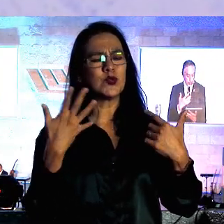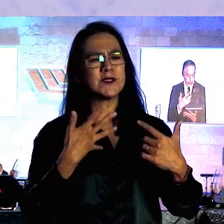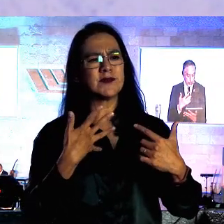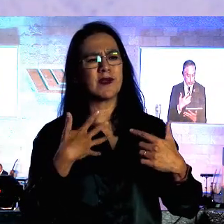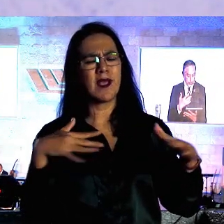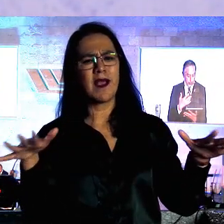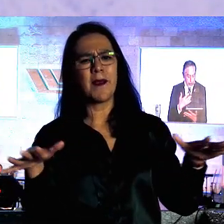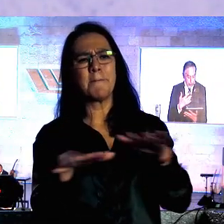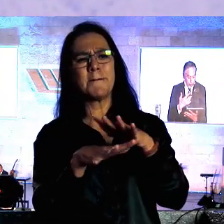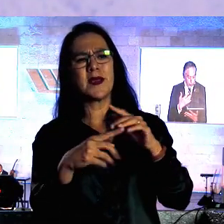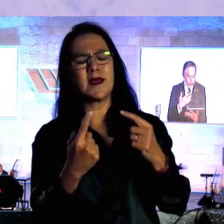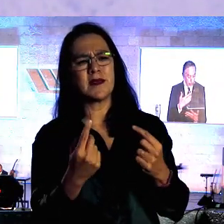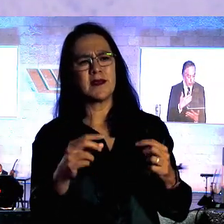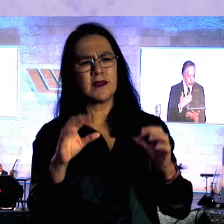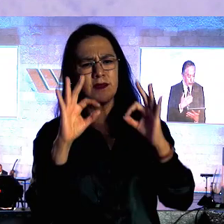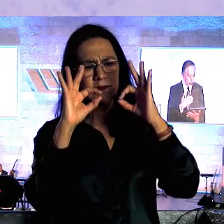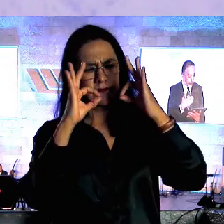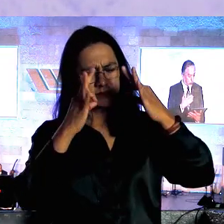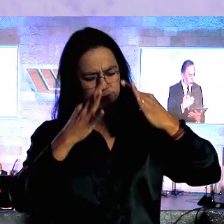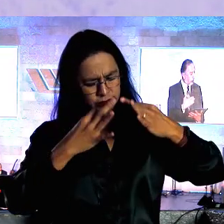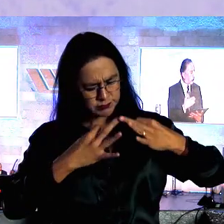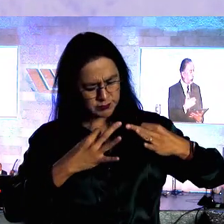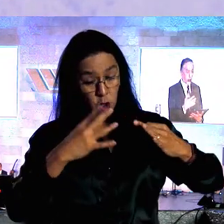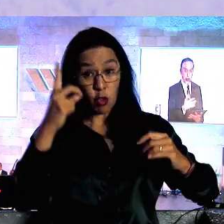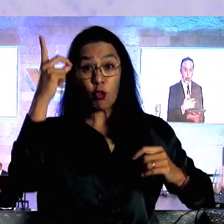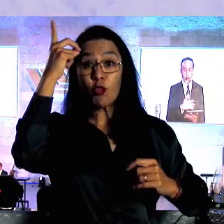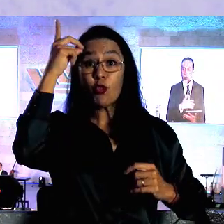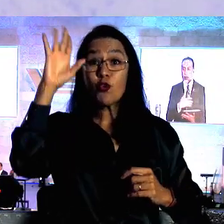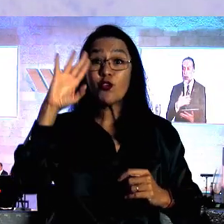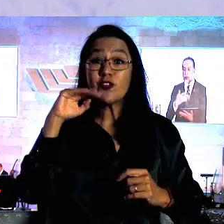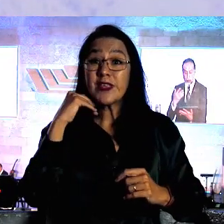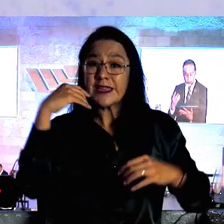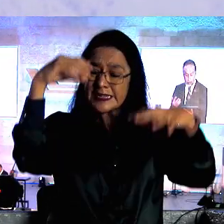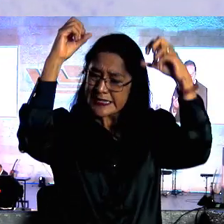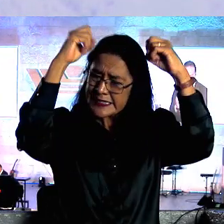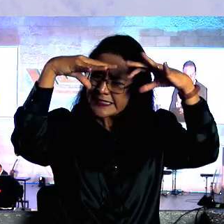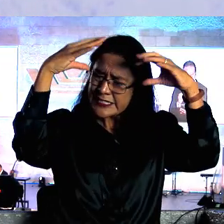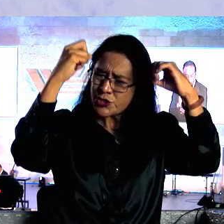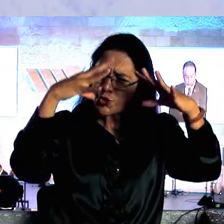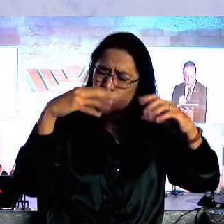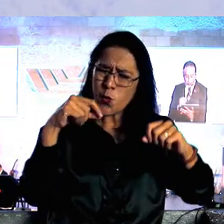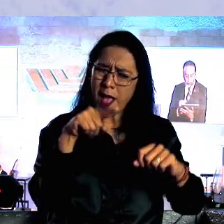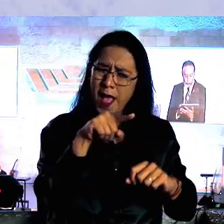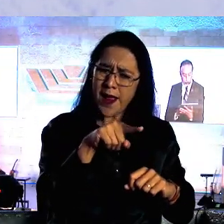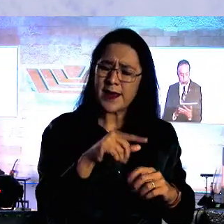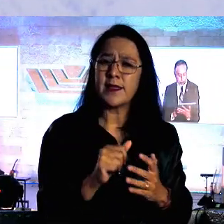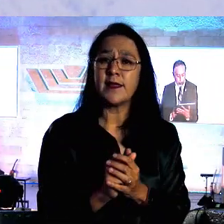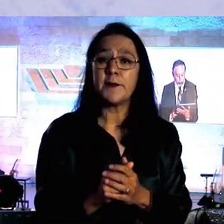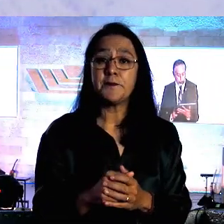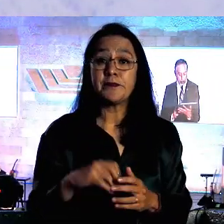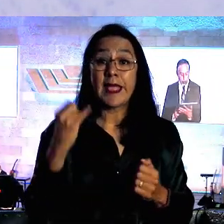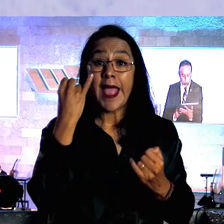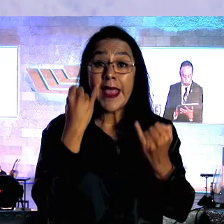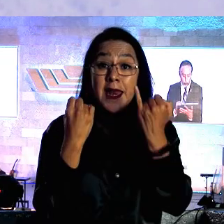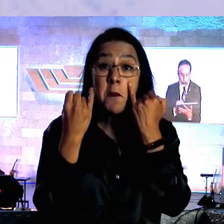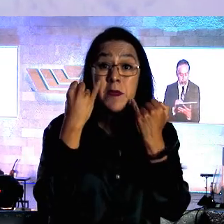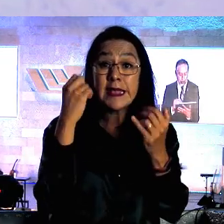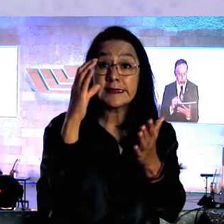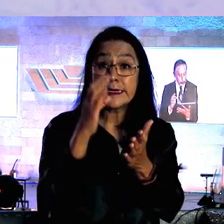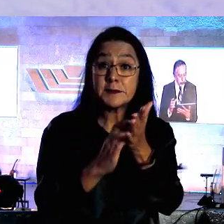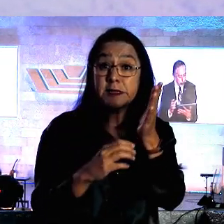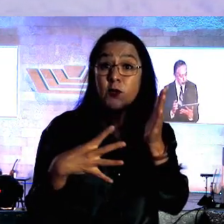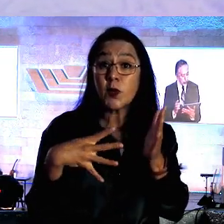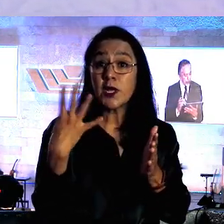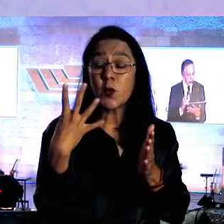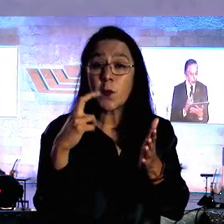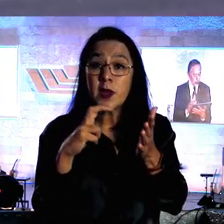y Dios quiere derramar lluvia sobre tu vida de una manera extraordinaria Jeremías 14 22 dice no hay entre